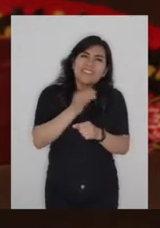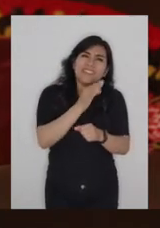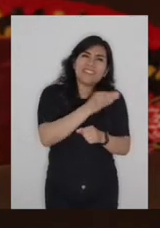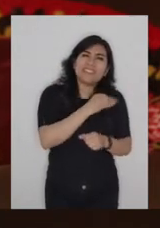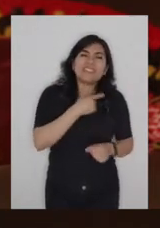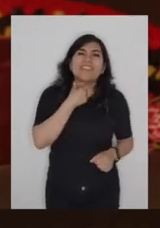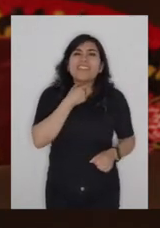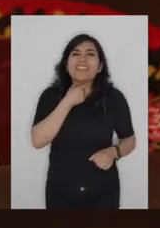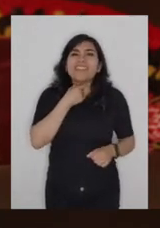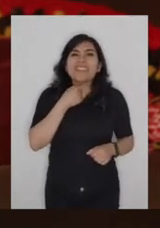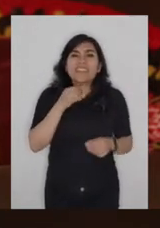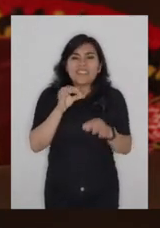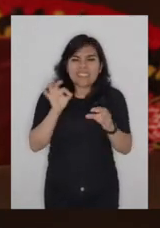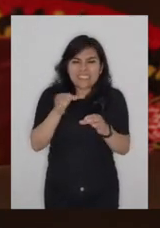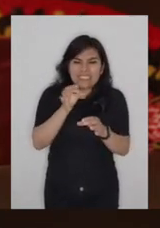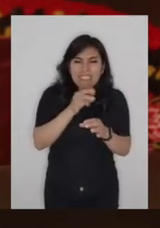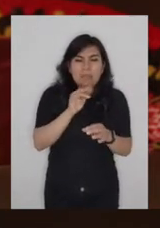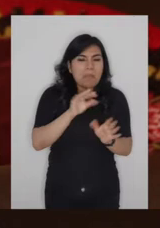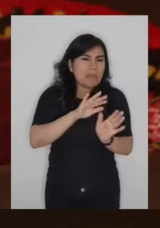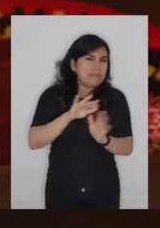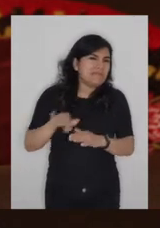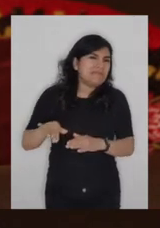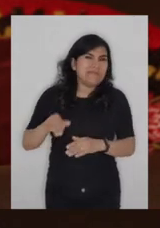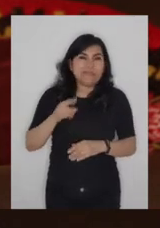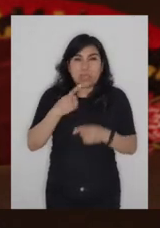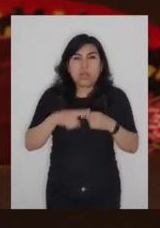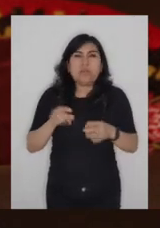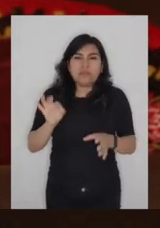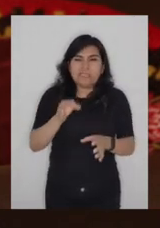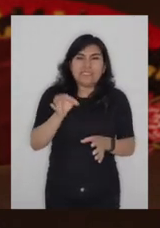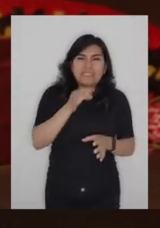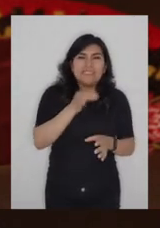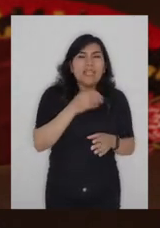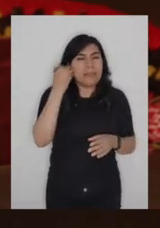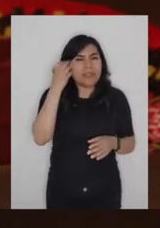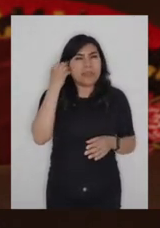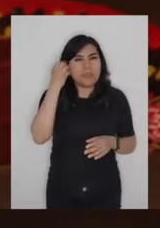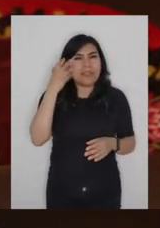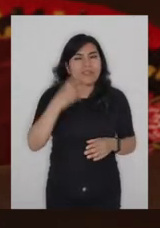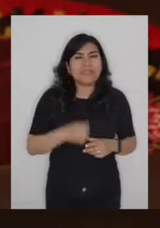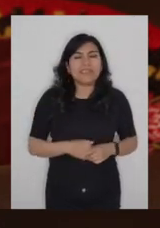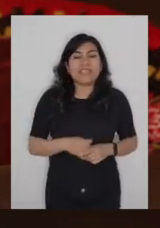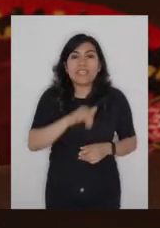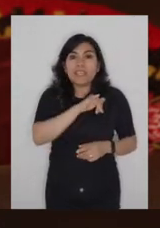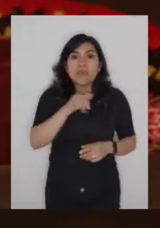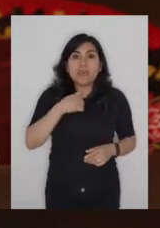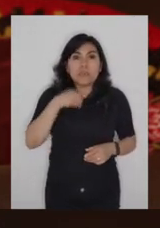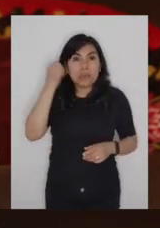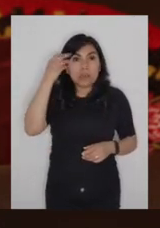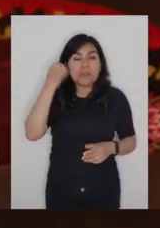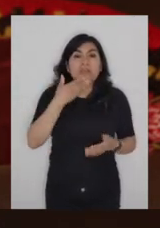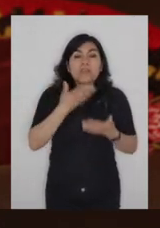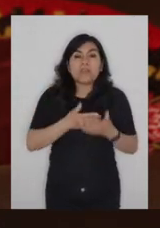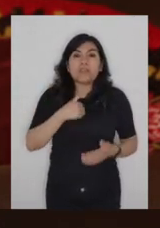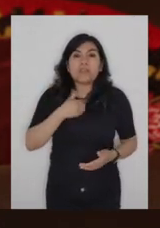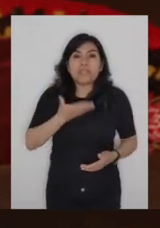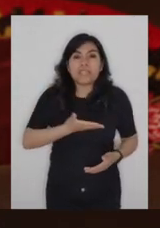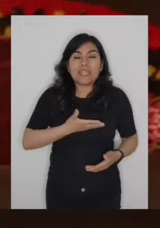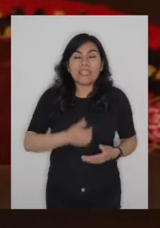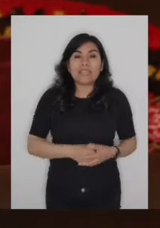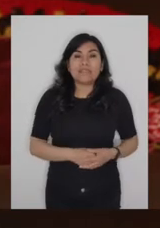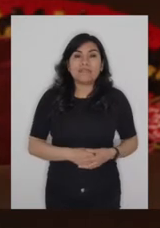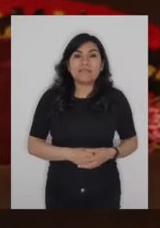y me salía mal los tiras. Se armaba otro y así. Y después yo aprendí cuando